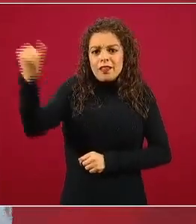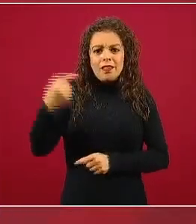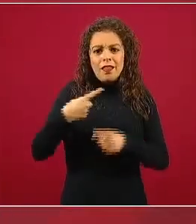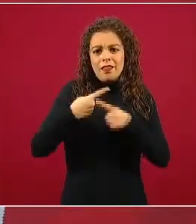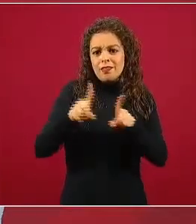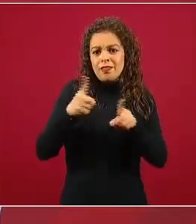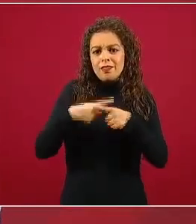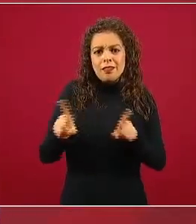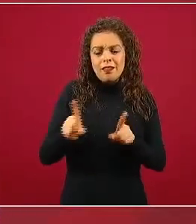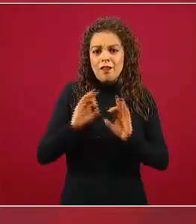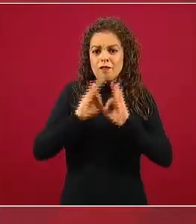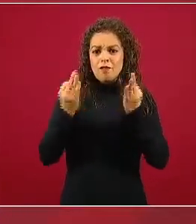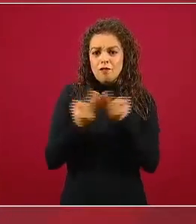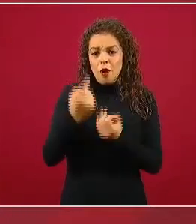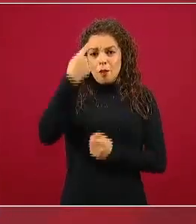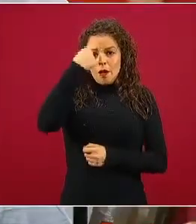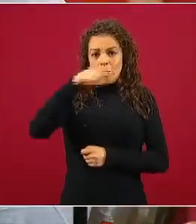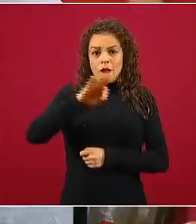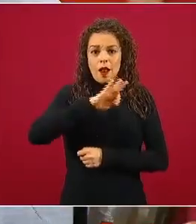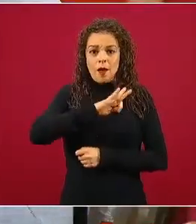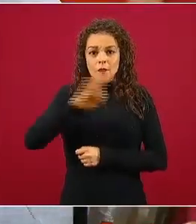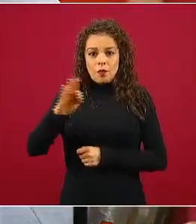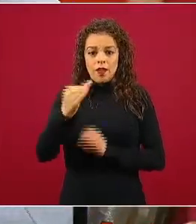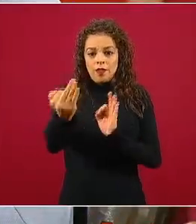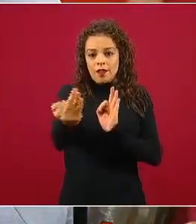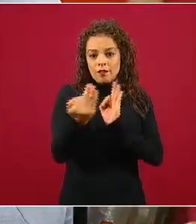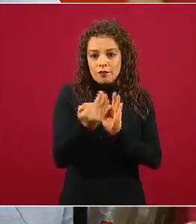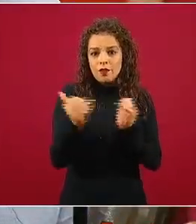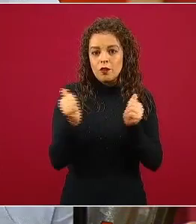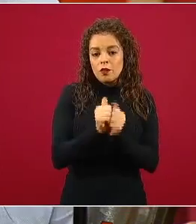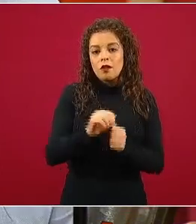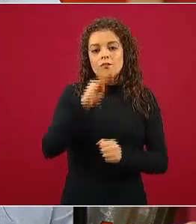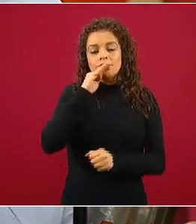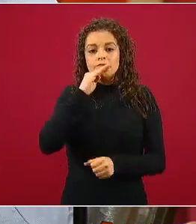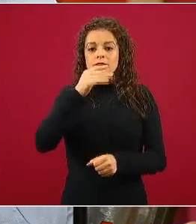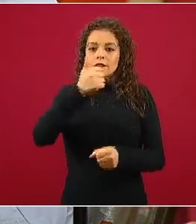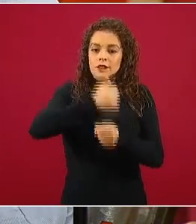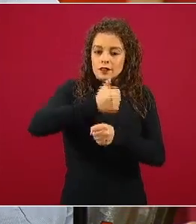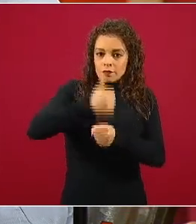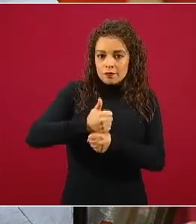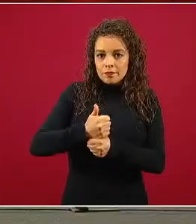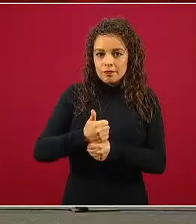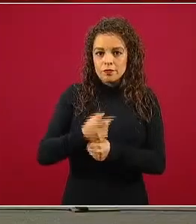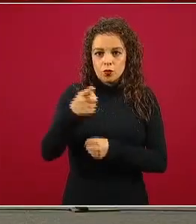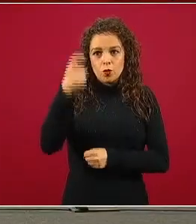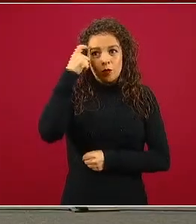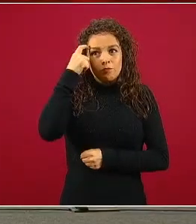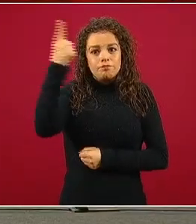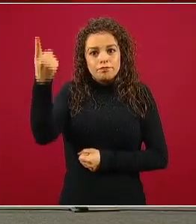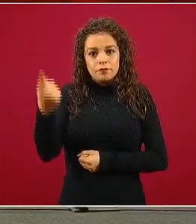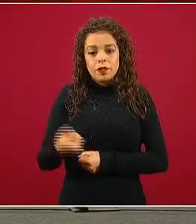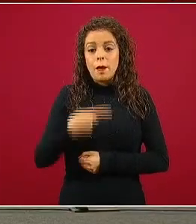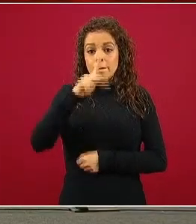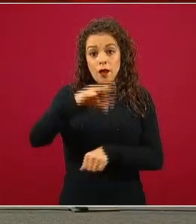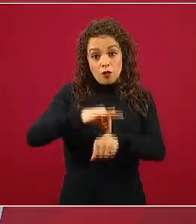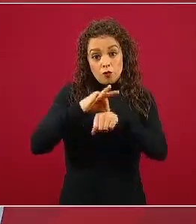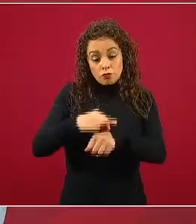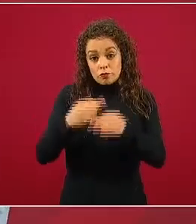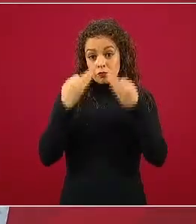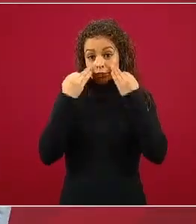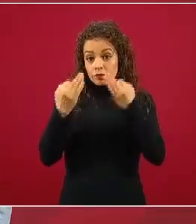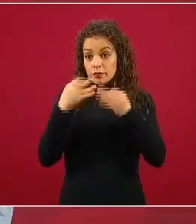estar emocionalmente cerca de mamás, abuelas, y no verles físicamente por el